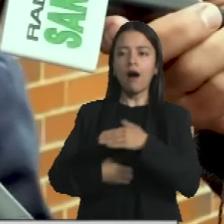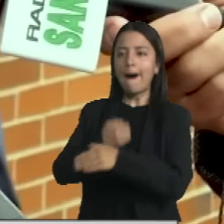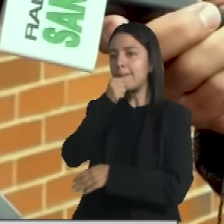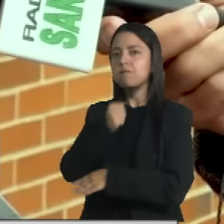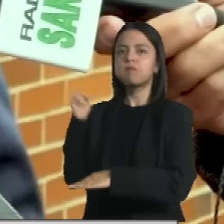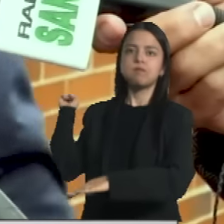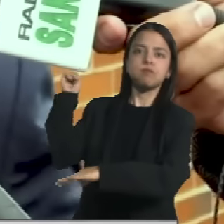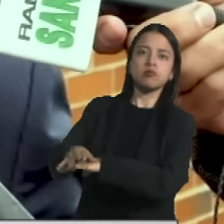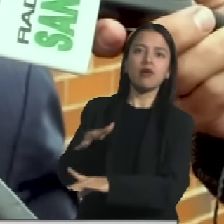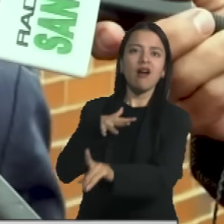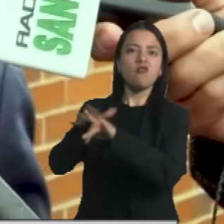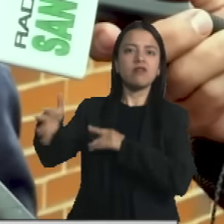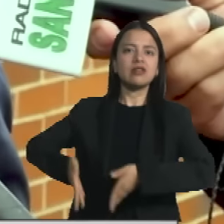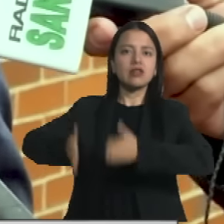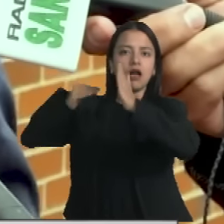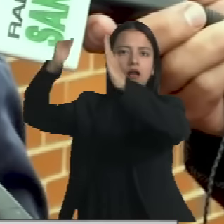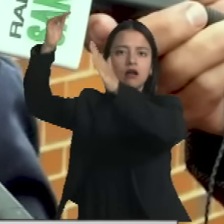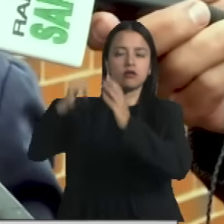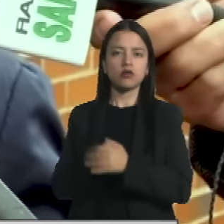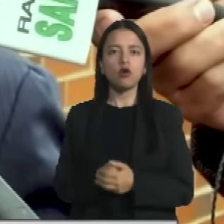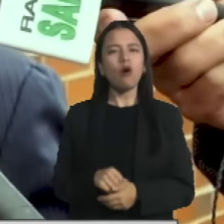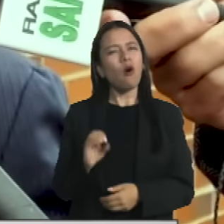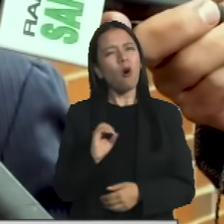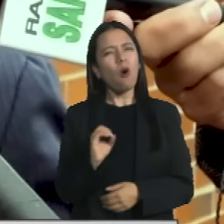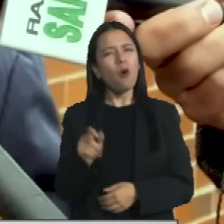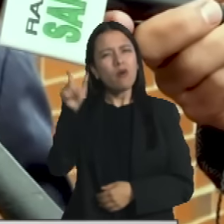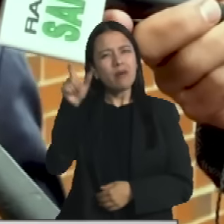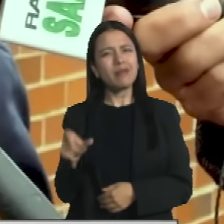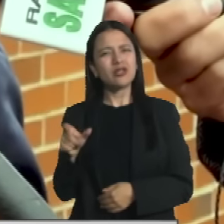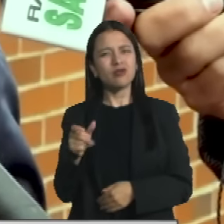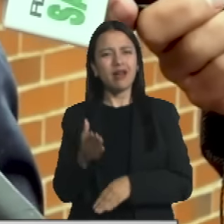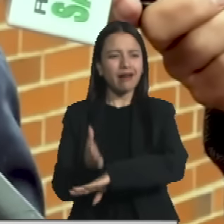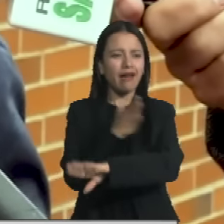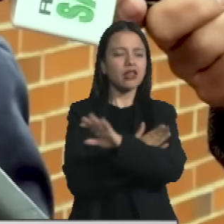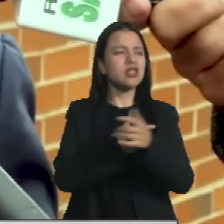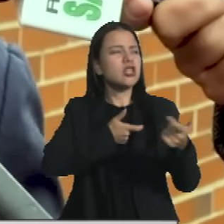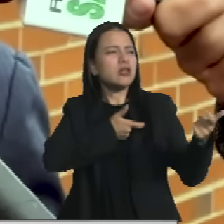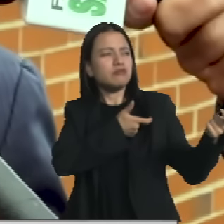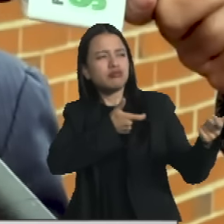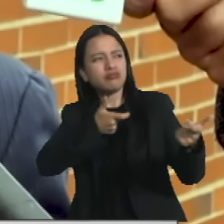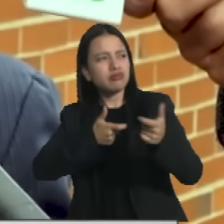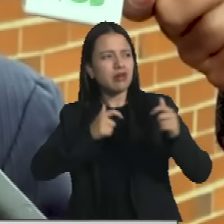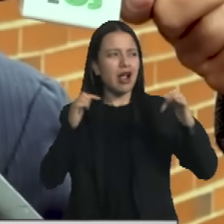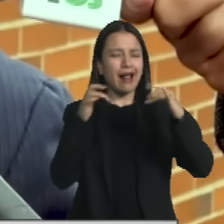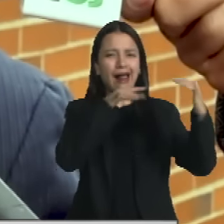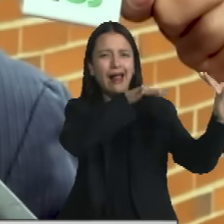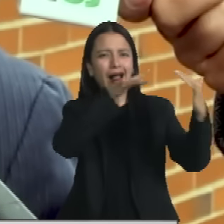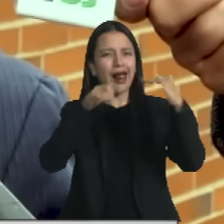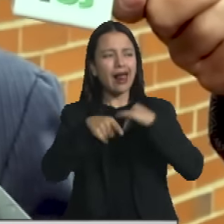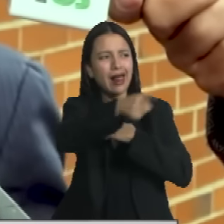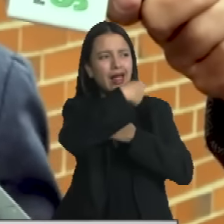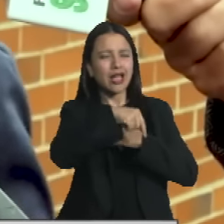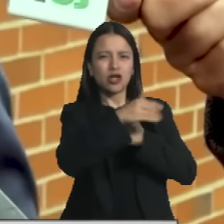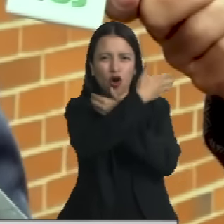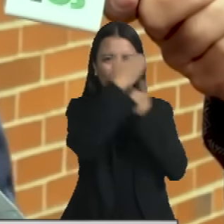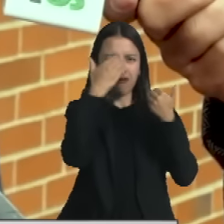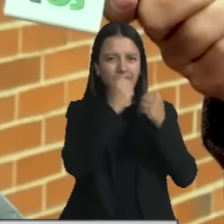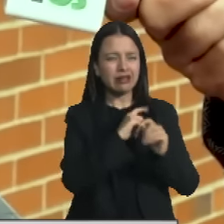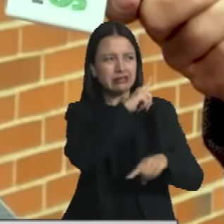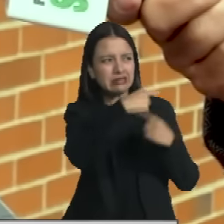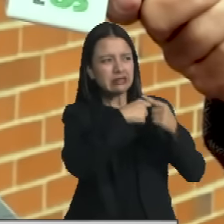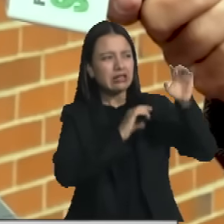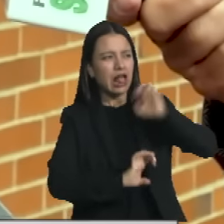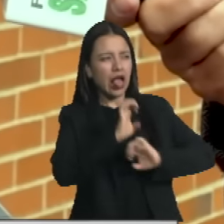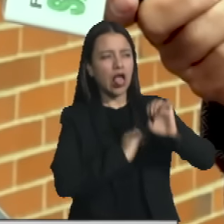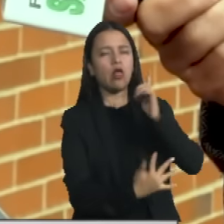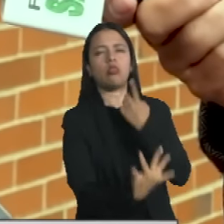Colombia que llega sin extremidades, que llega totalmente afectado por la guerra, a que lo atiendan en el hospital militar cuando llegan